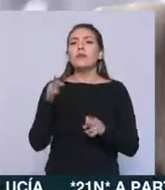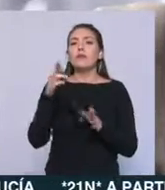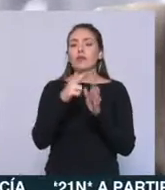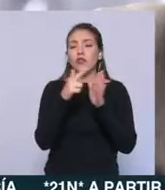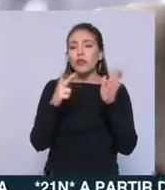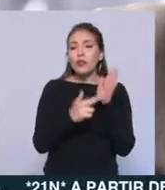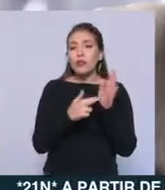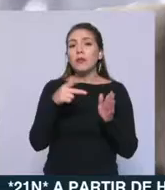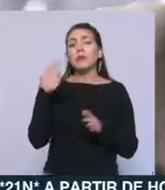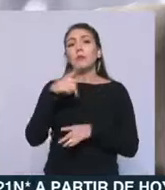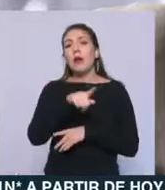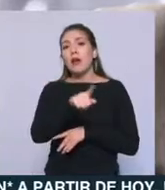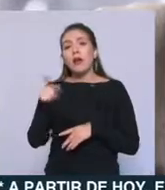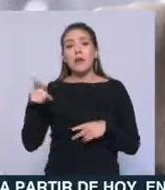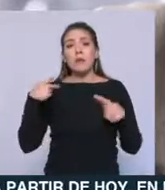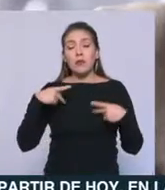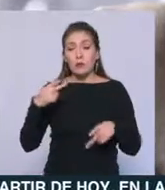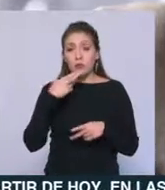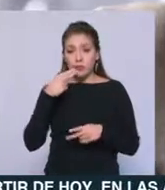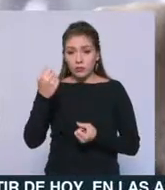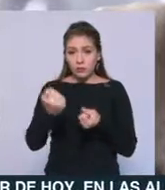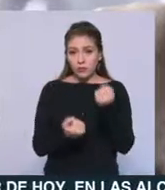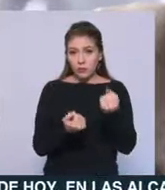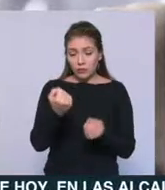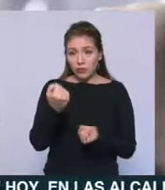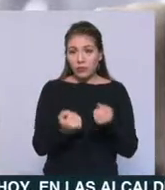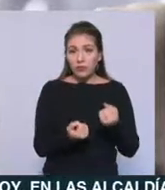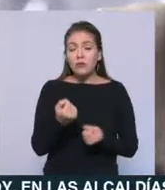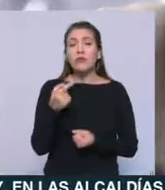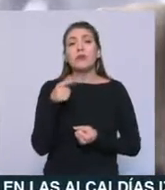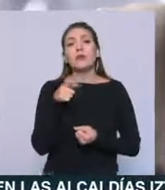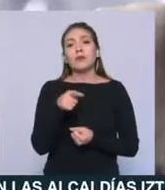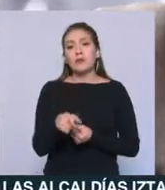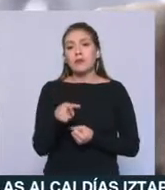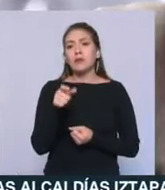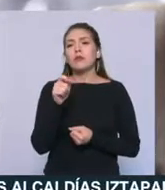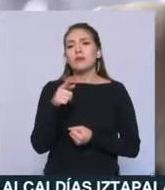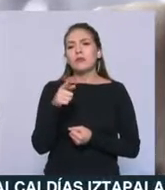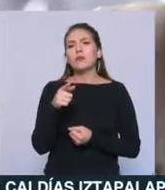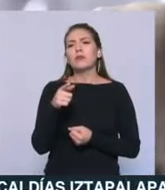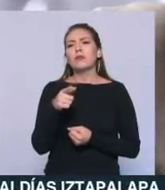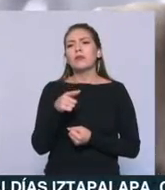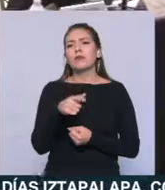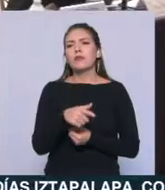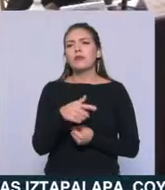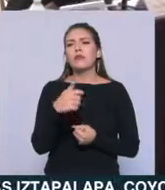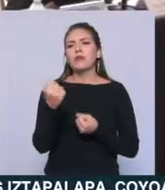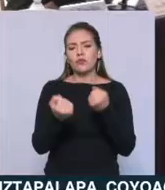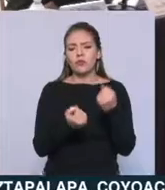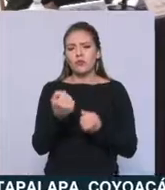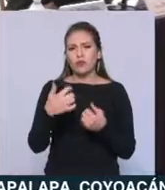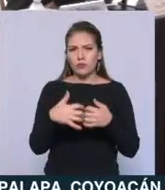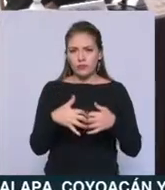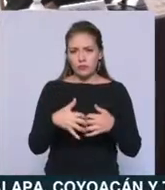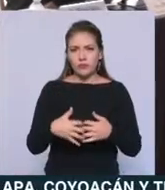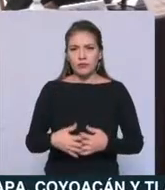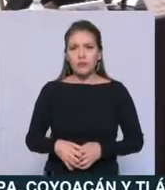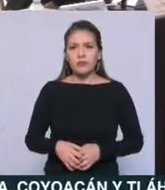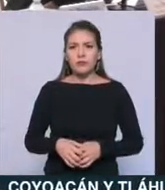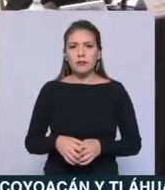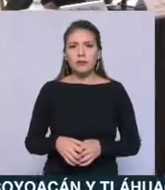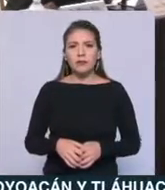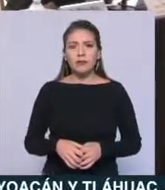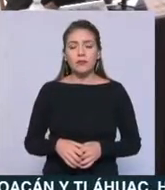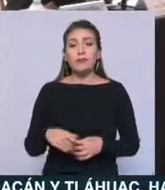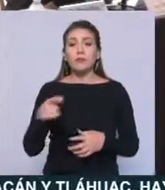los consumidores y de los usuarios, que son los usuarios de los vehículos automotores. Resaltaron que de